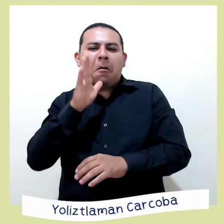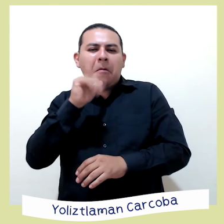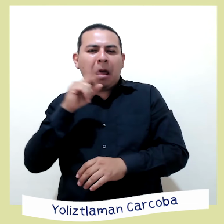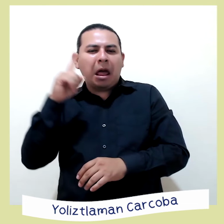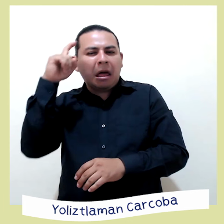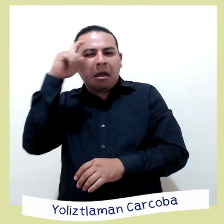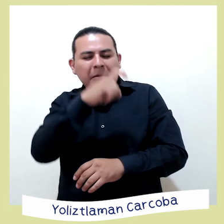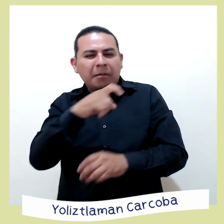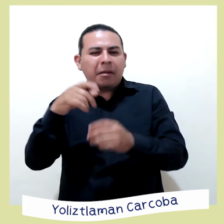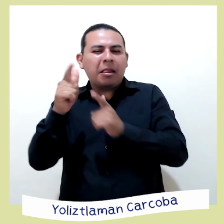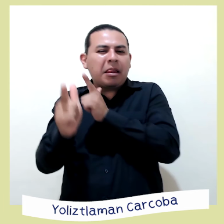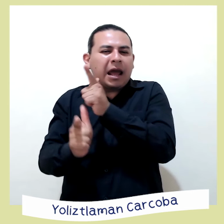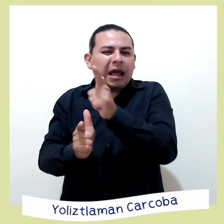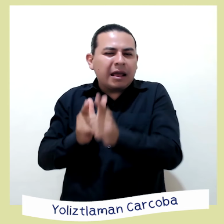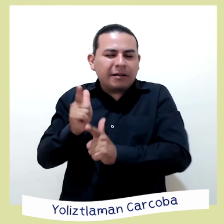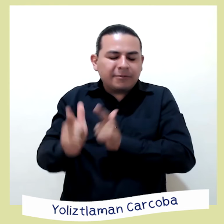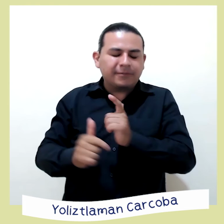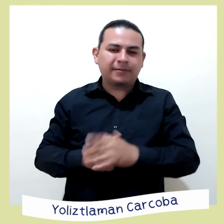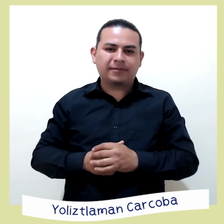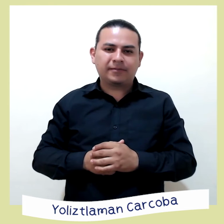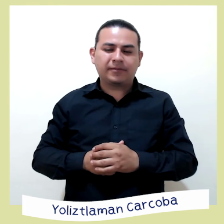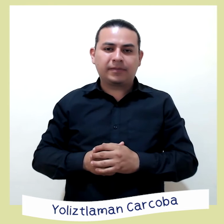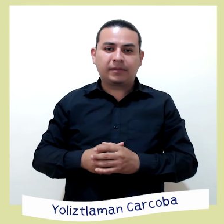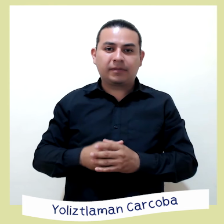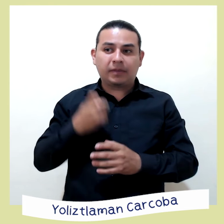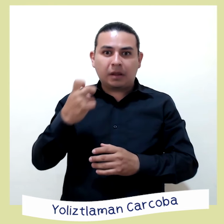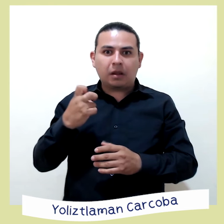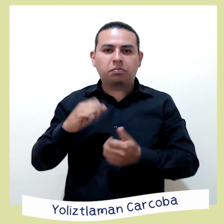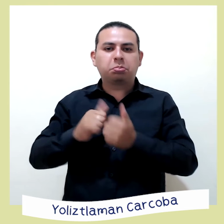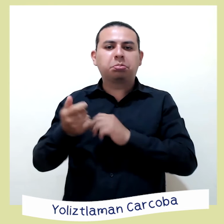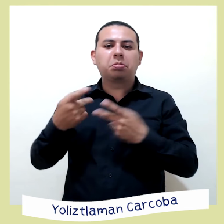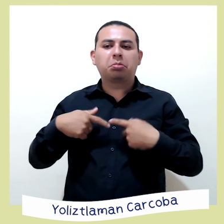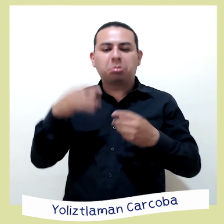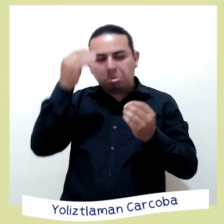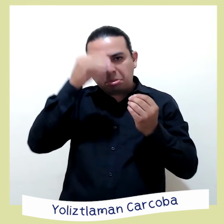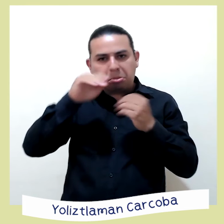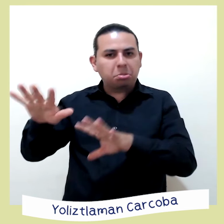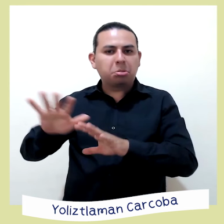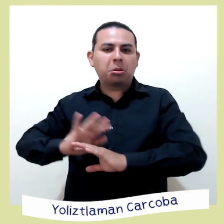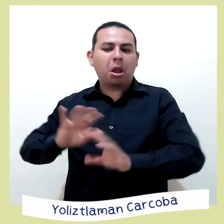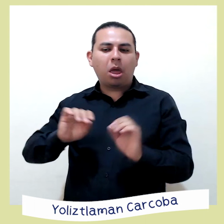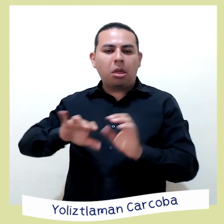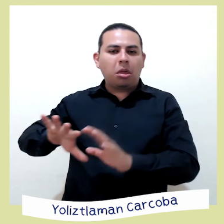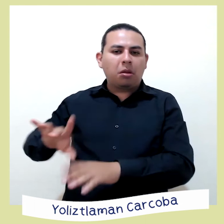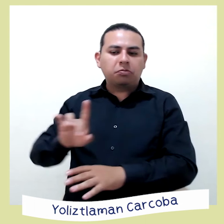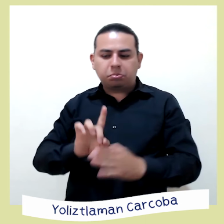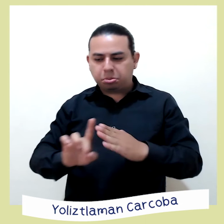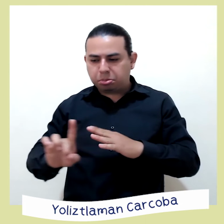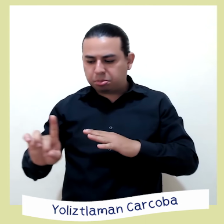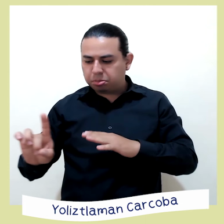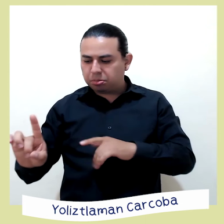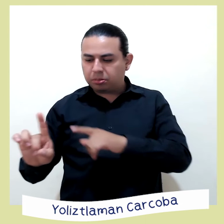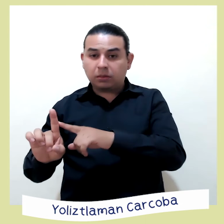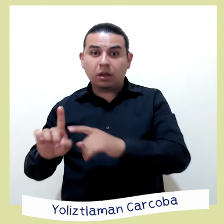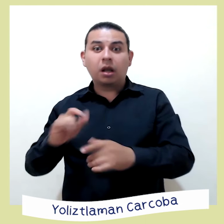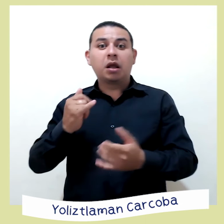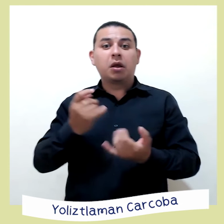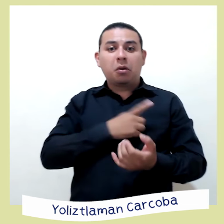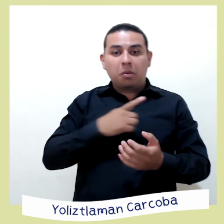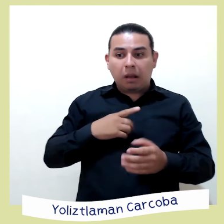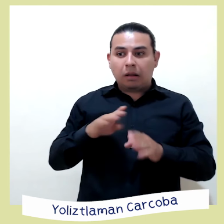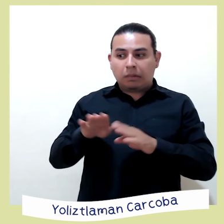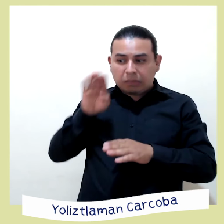personas mayores ya no pueden aprender. El siguiente sería que las personas son